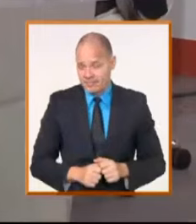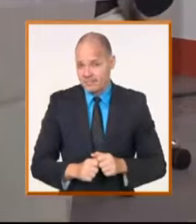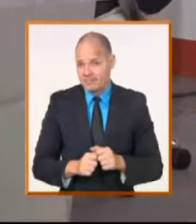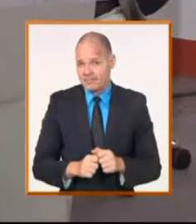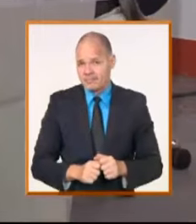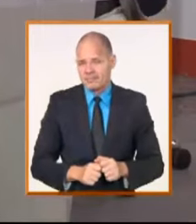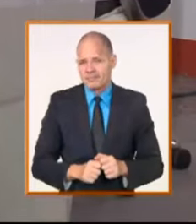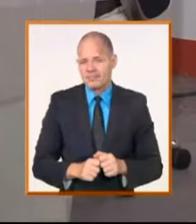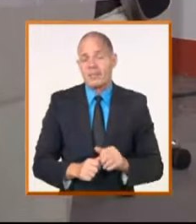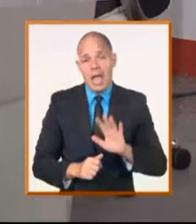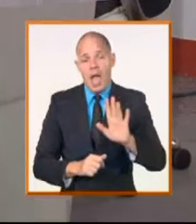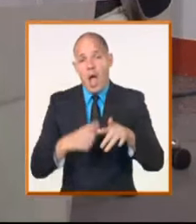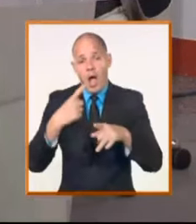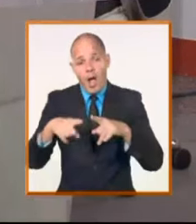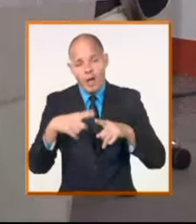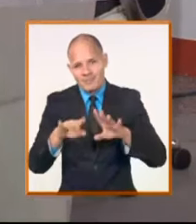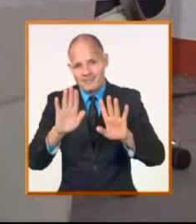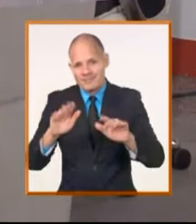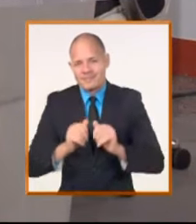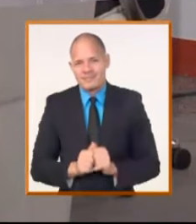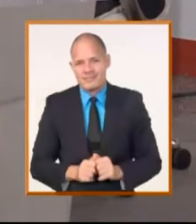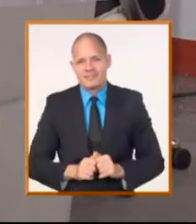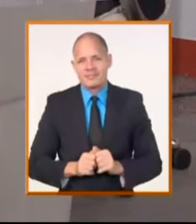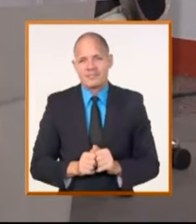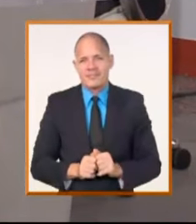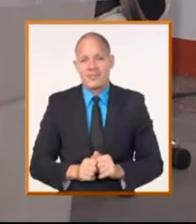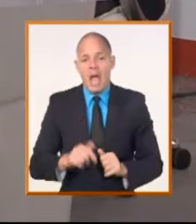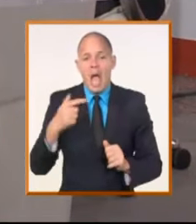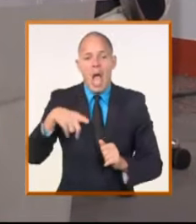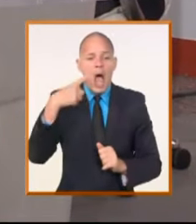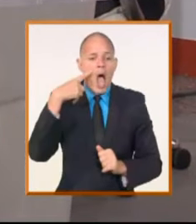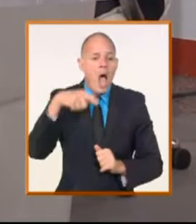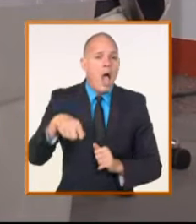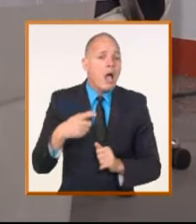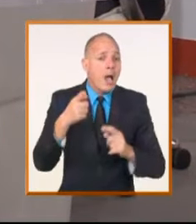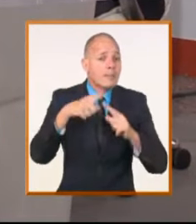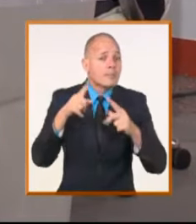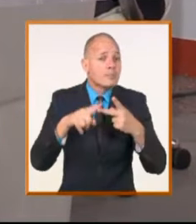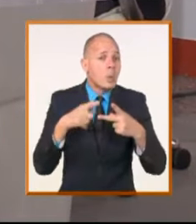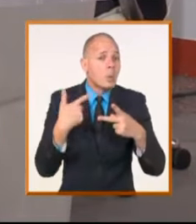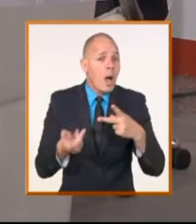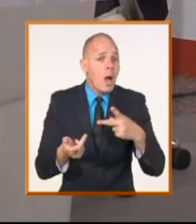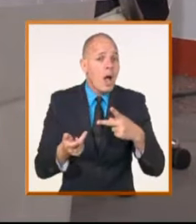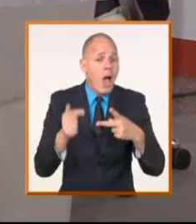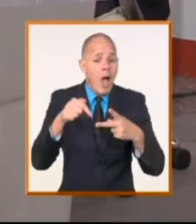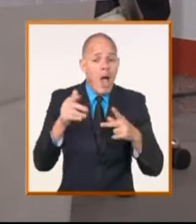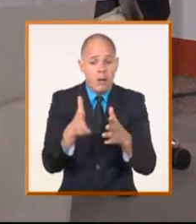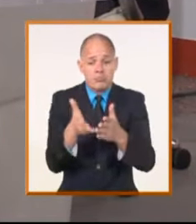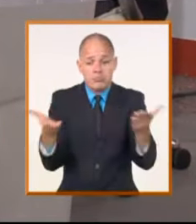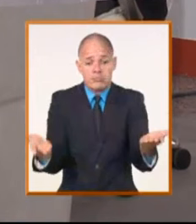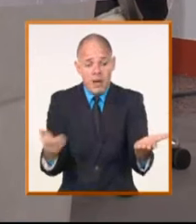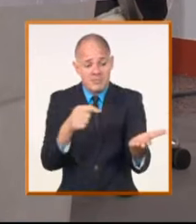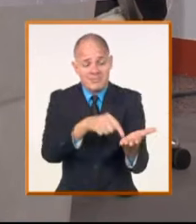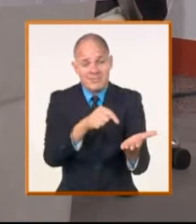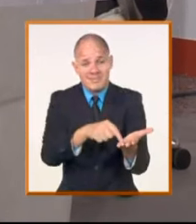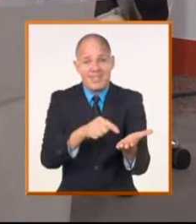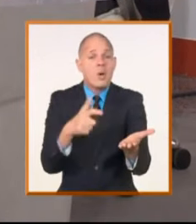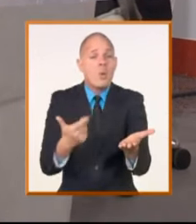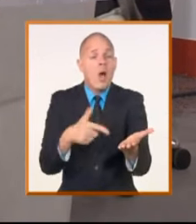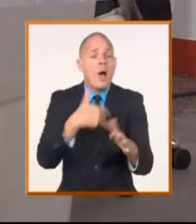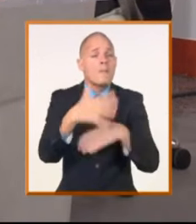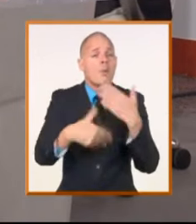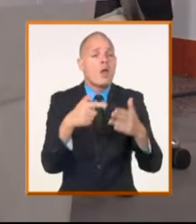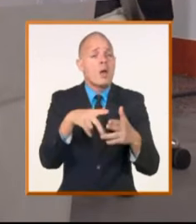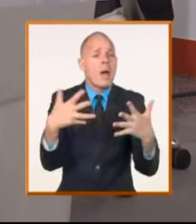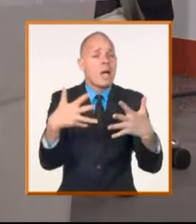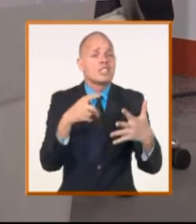No, y un debate que tiene dos puntos, vamos a decir, sobre la mesa, que son noticias. Uno tema Ucrania, otro tema enfrentamiento con China, y bueno, hasta el tema del